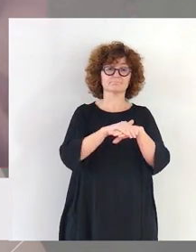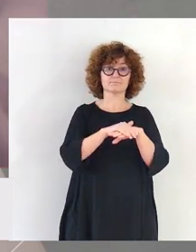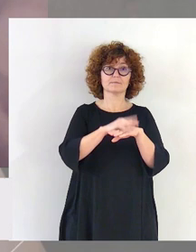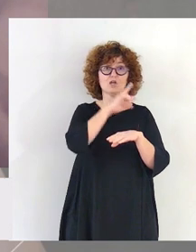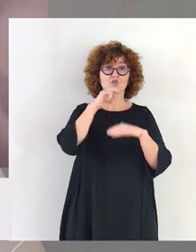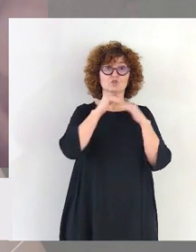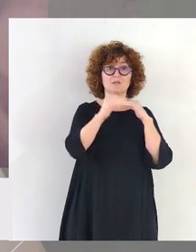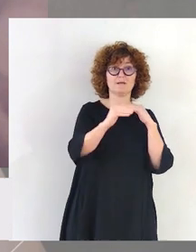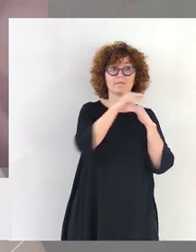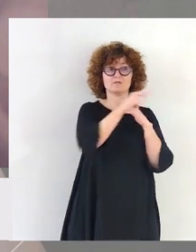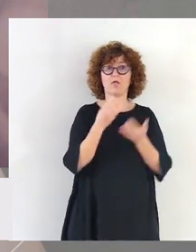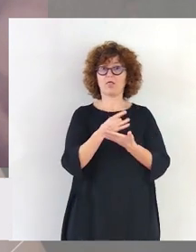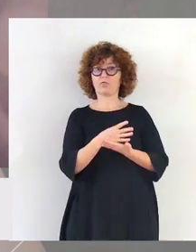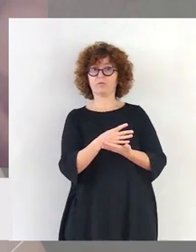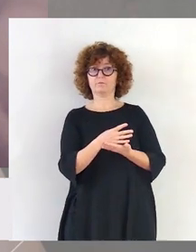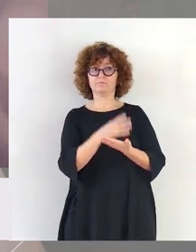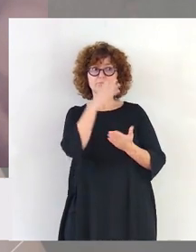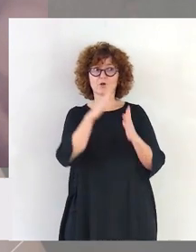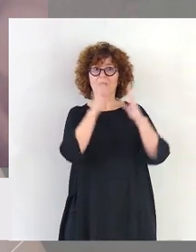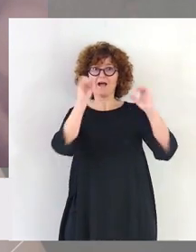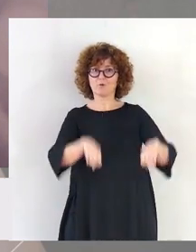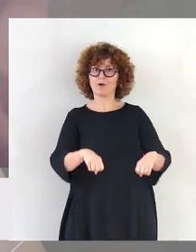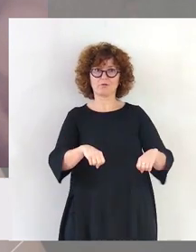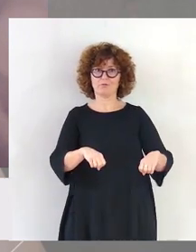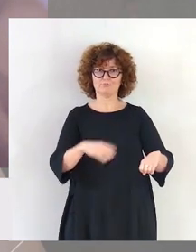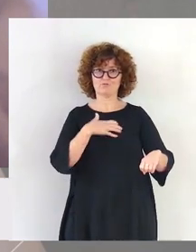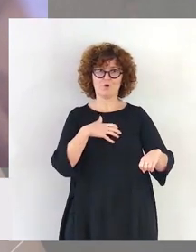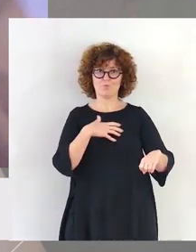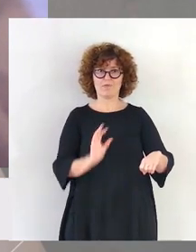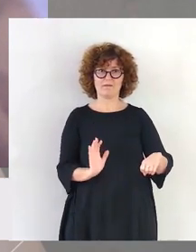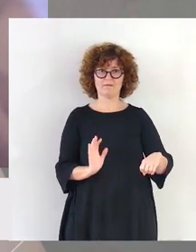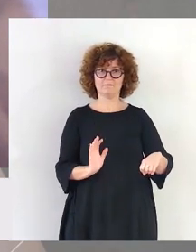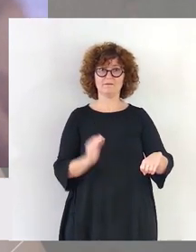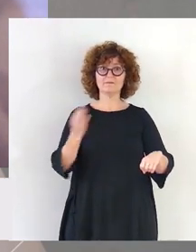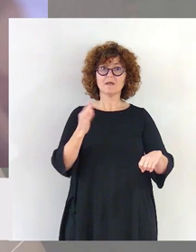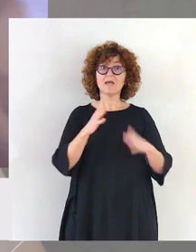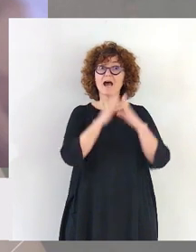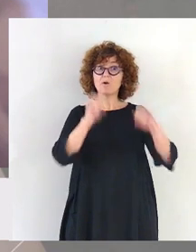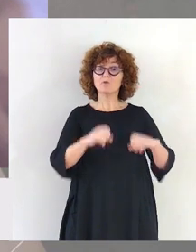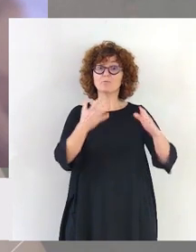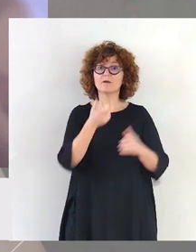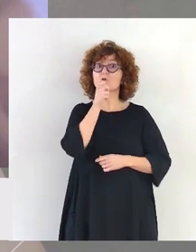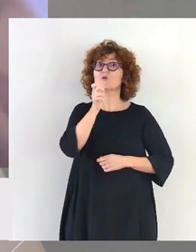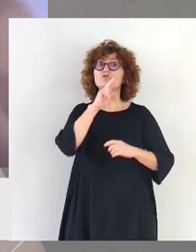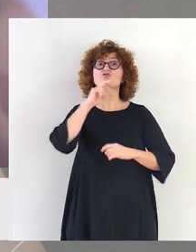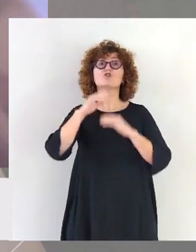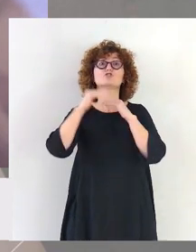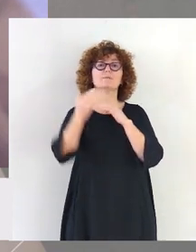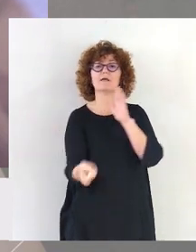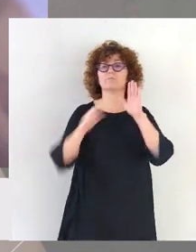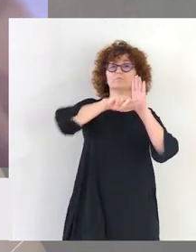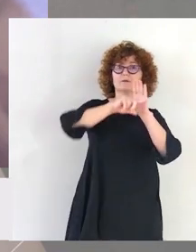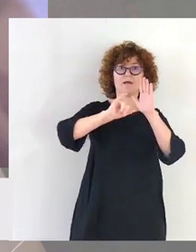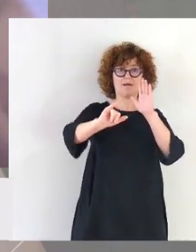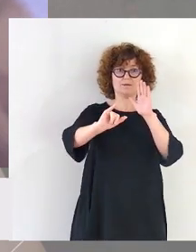porque no va a ser ningún acuerdo en el que podamos vivir por lo tanto estamos en un momento en el que tú dices cómo se hace Bueno pues es que estamos